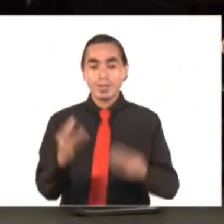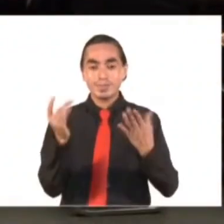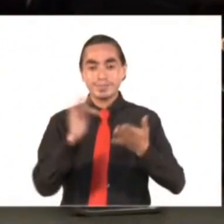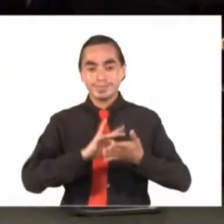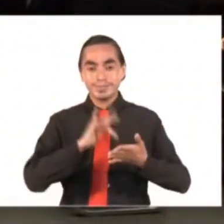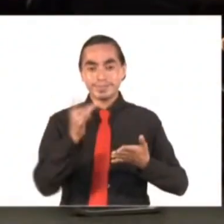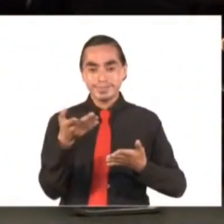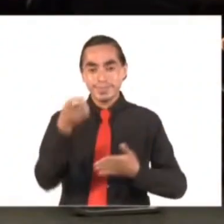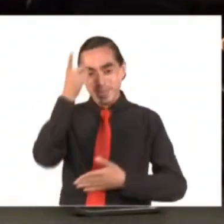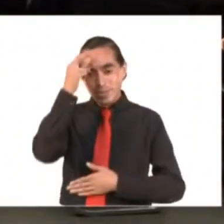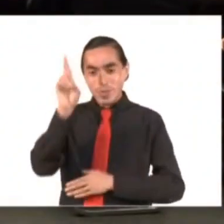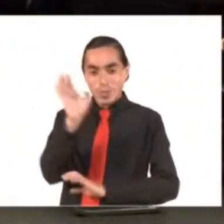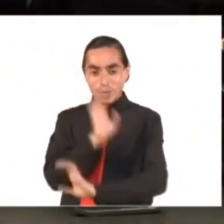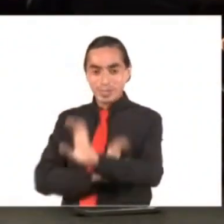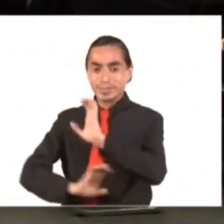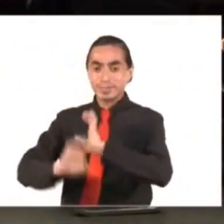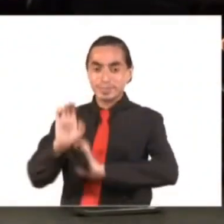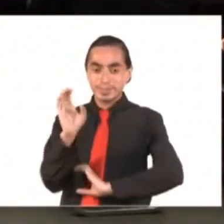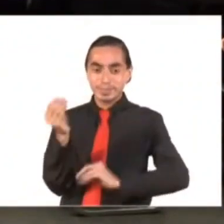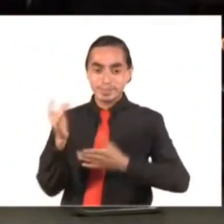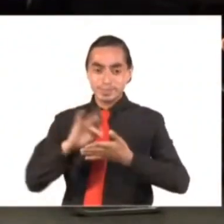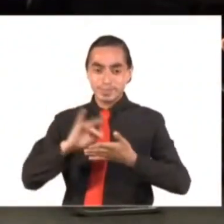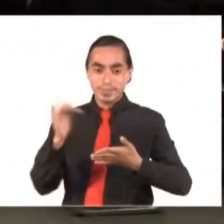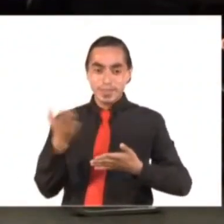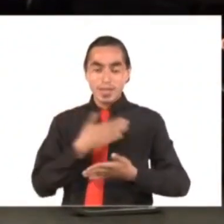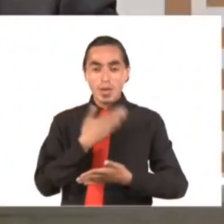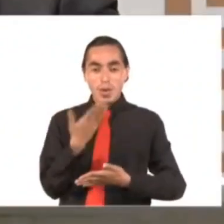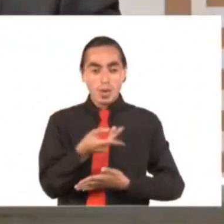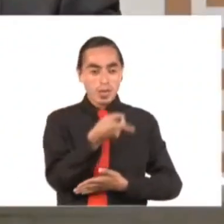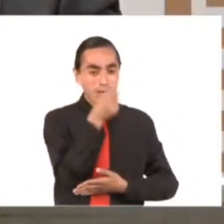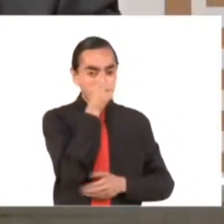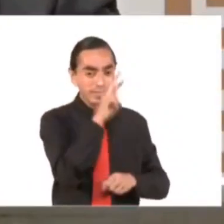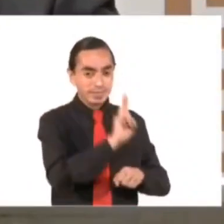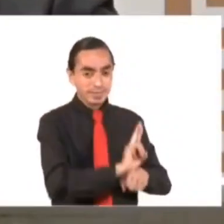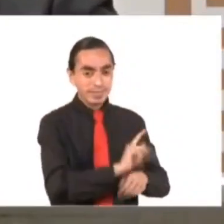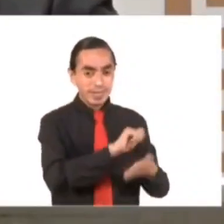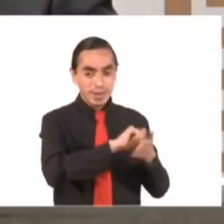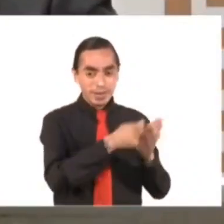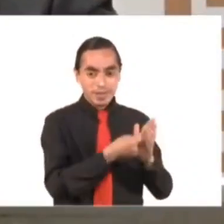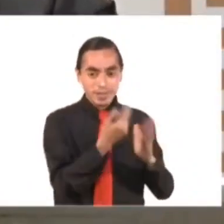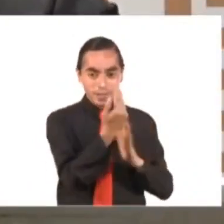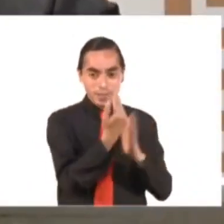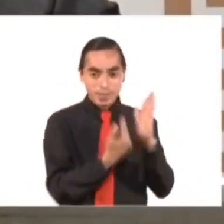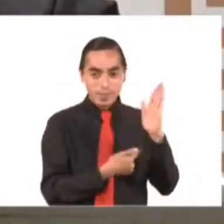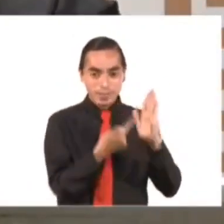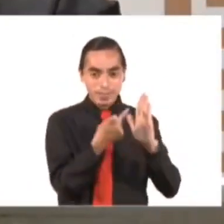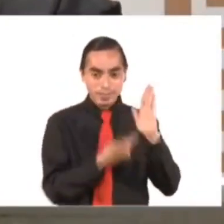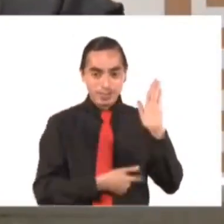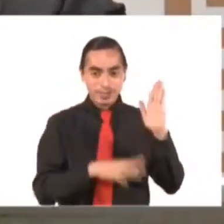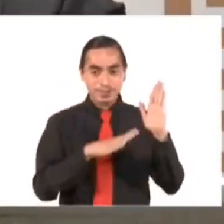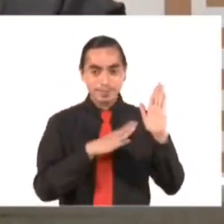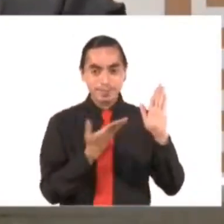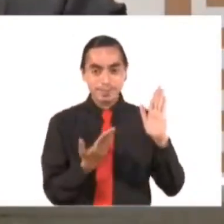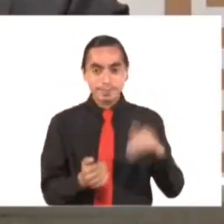Muchísimas gracias, doctora Claudia Sheinbaum. Solicito a la Secretaría Técnica dar continuidad al orden del